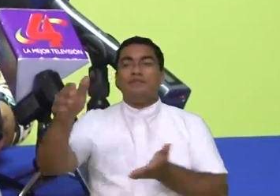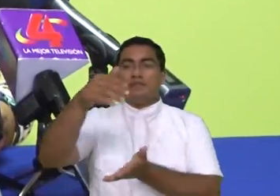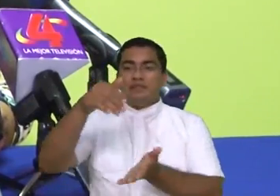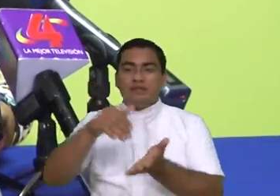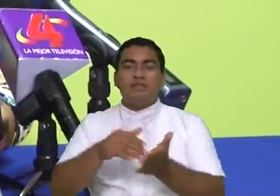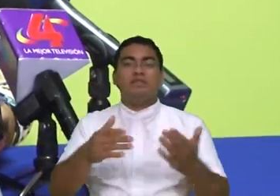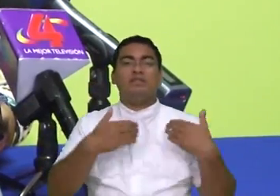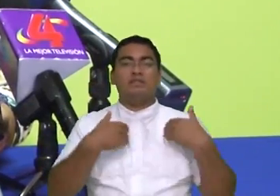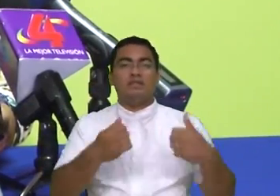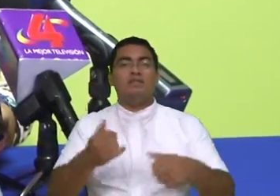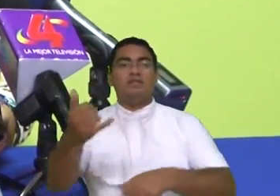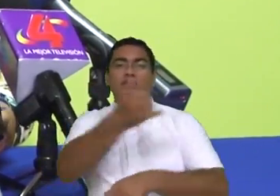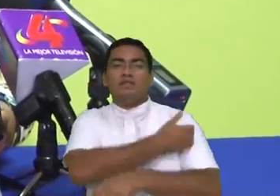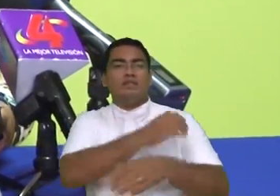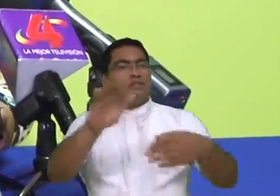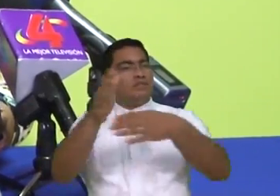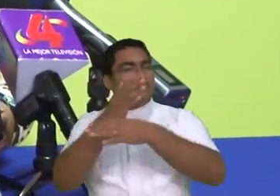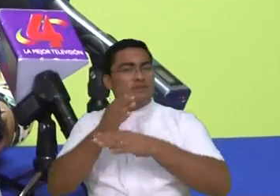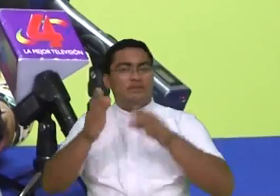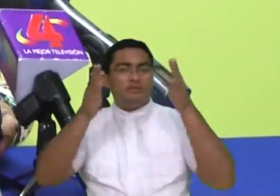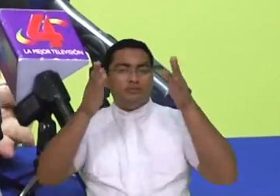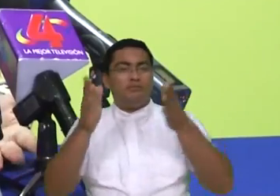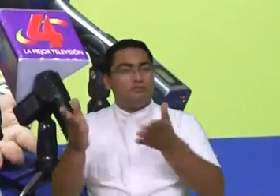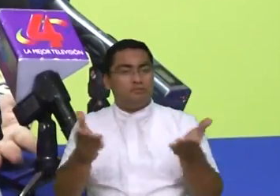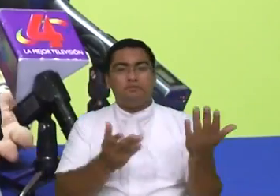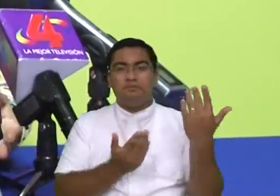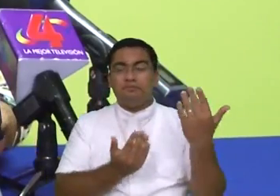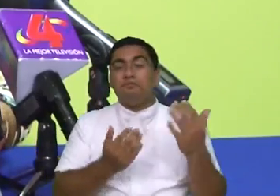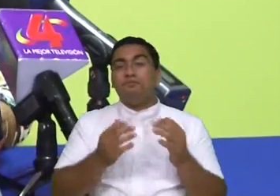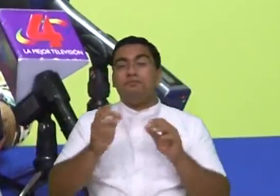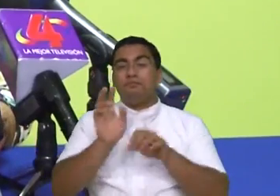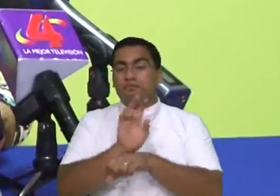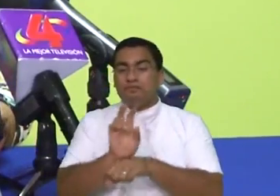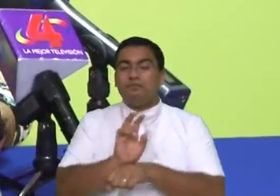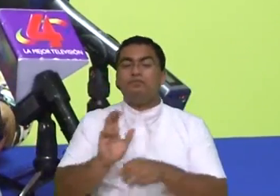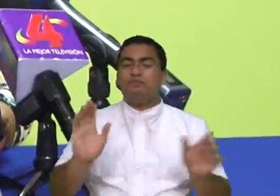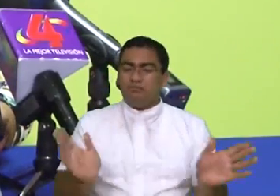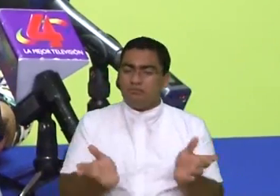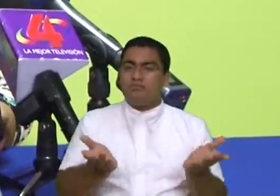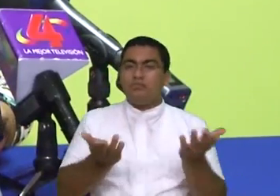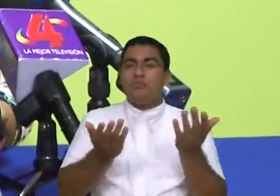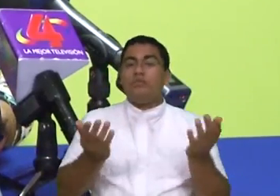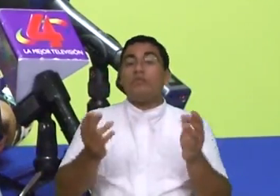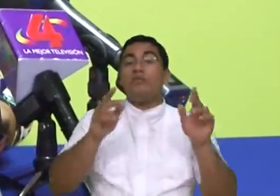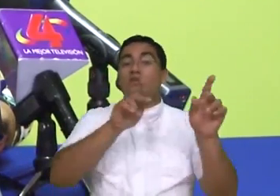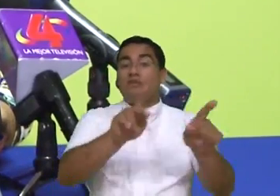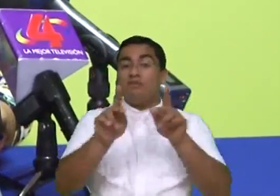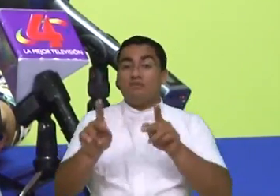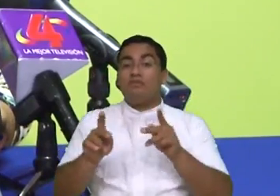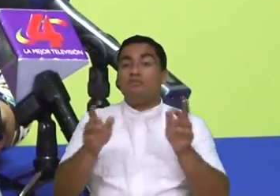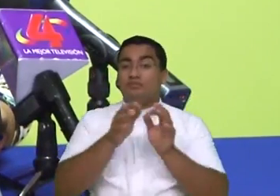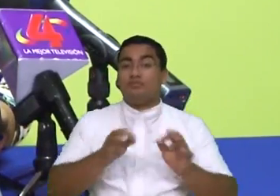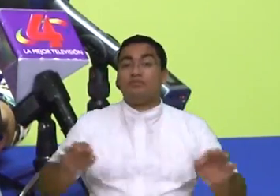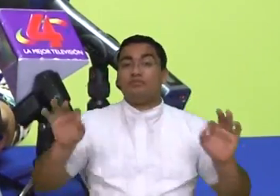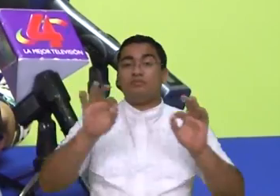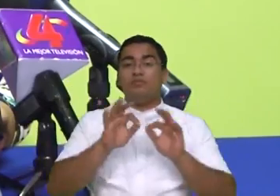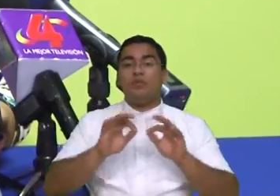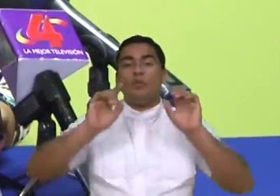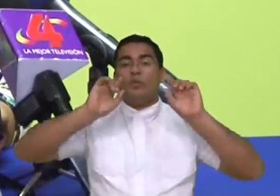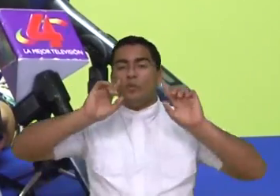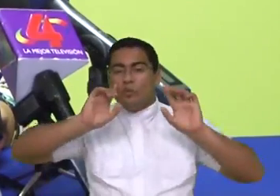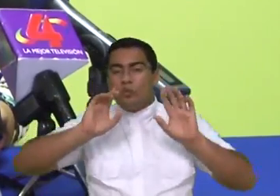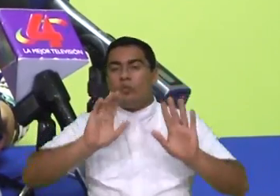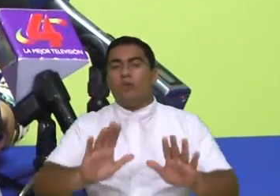designadas para la atención de los casos, y seguimos, ¿no?, fomentando en la población la aplicación de las medidas